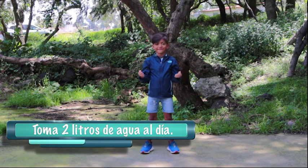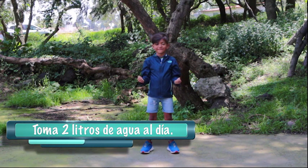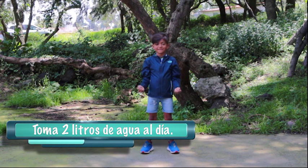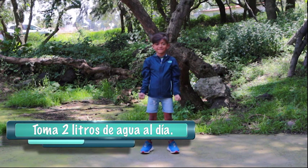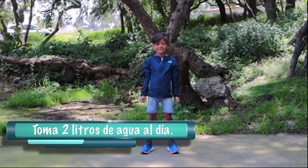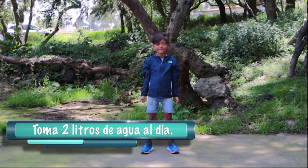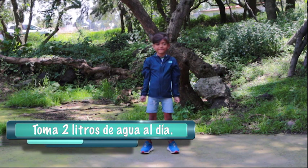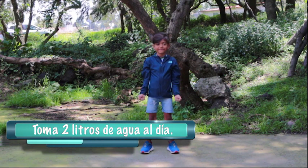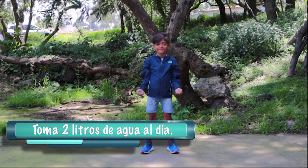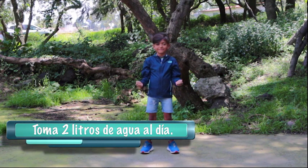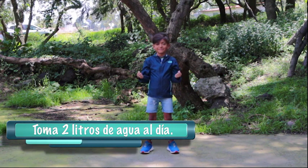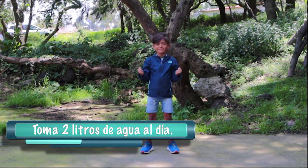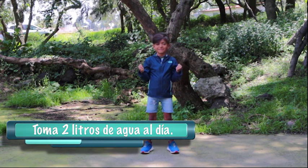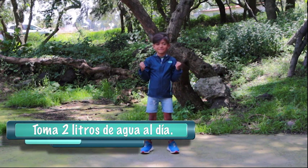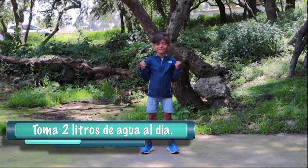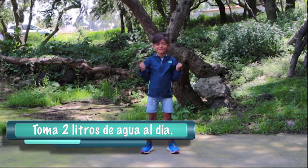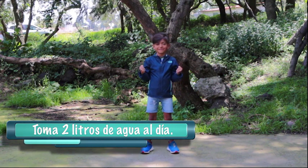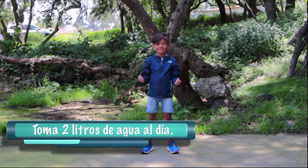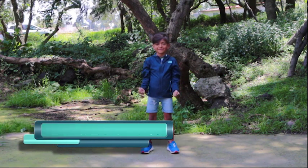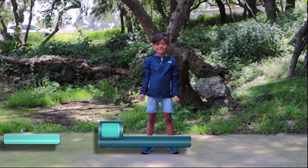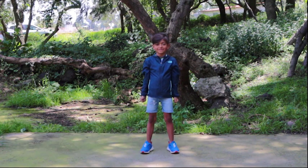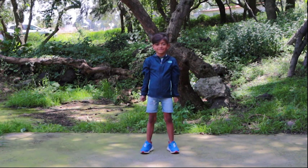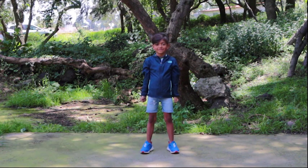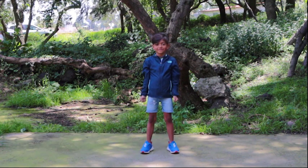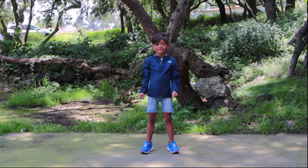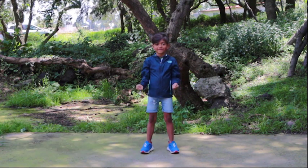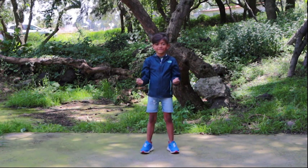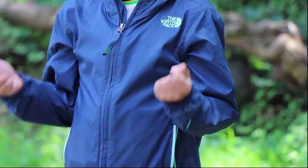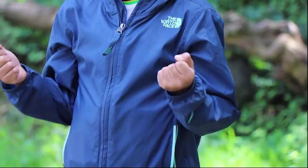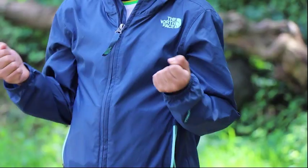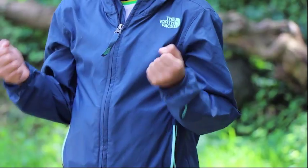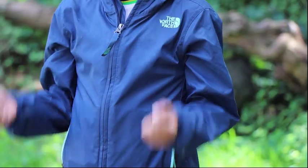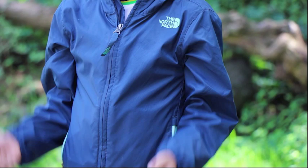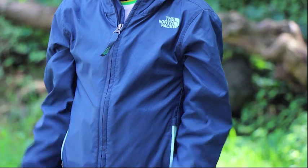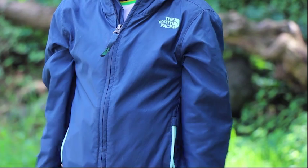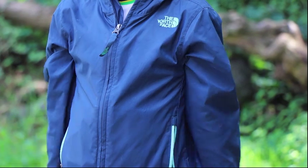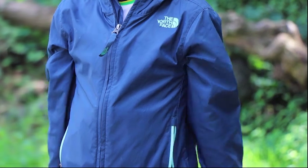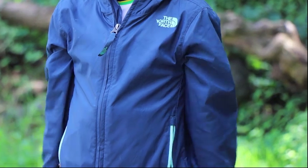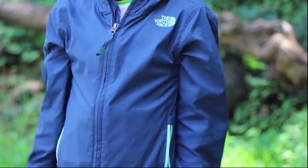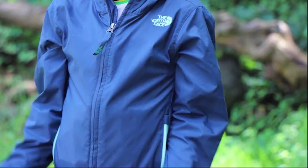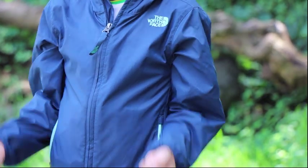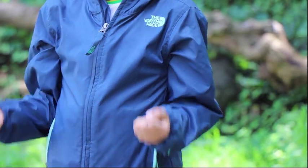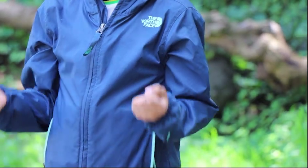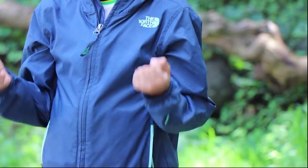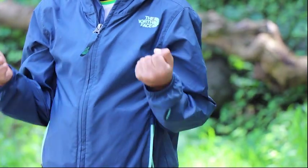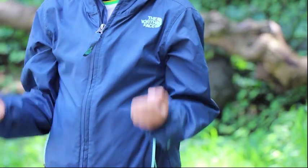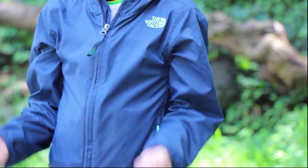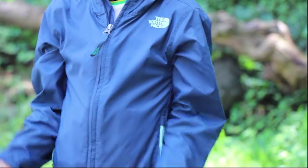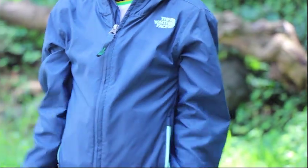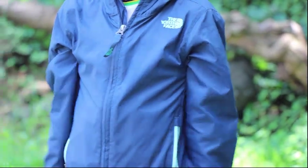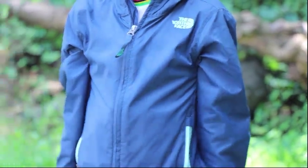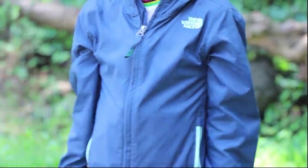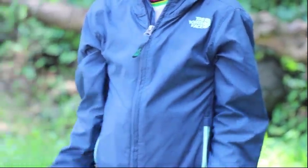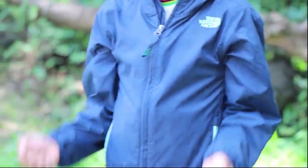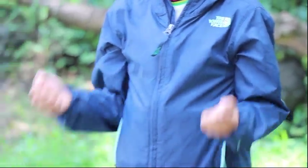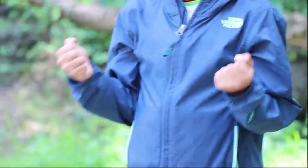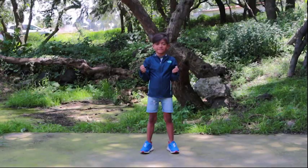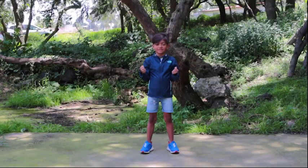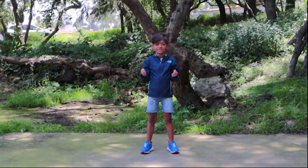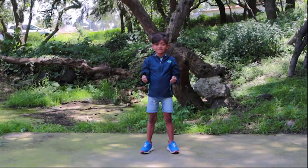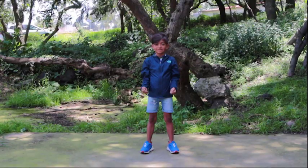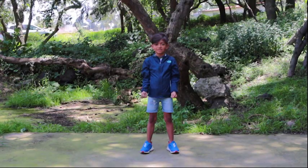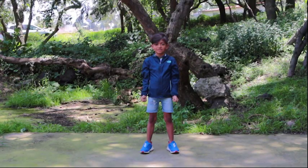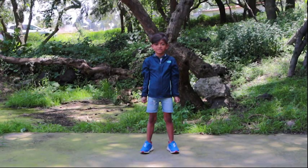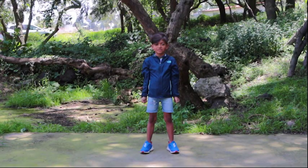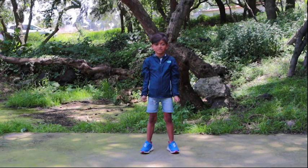flexión, extensión, muy bien, Yair, exacto, así, perfecto. Otra más, una